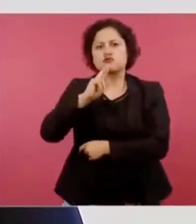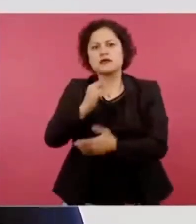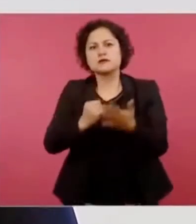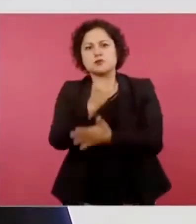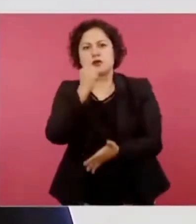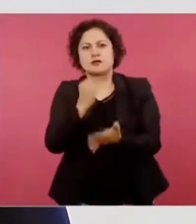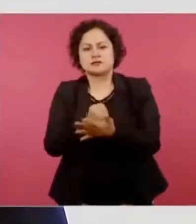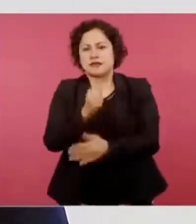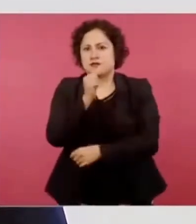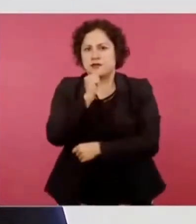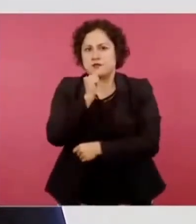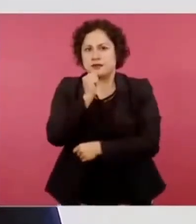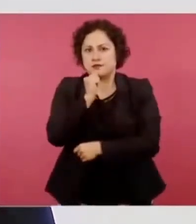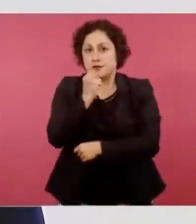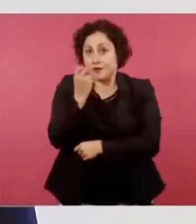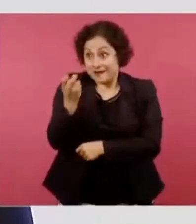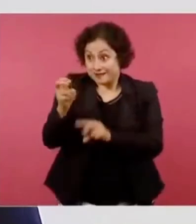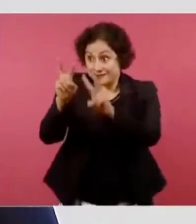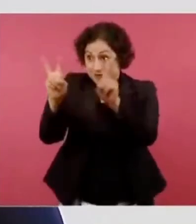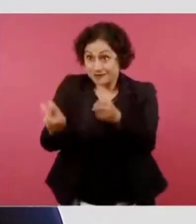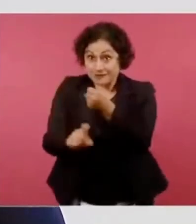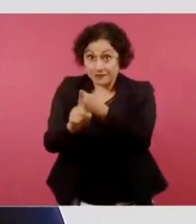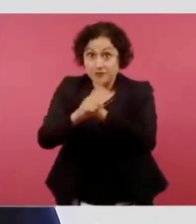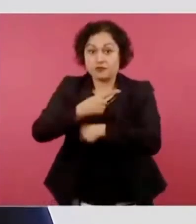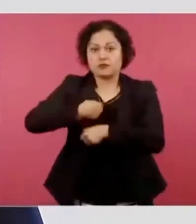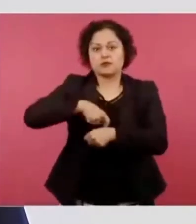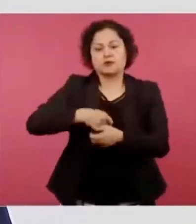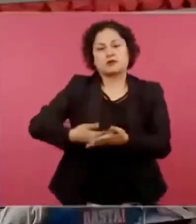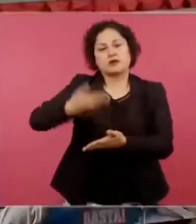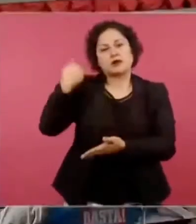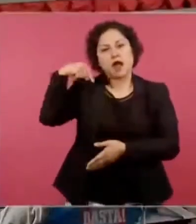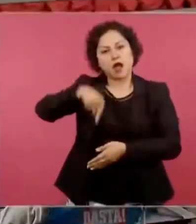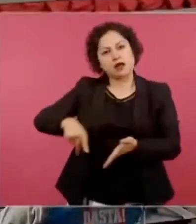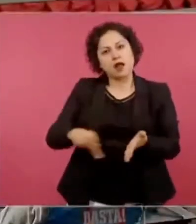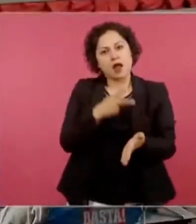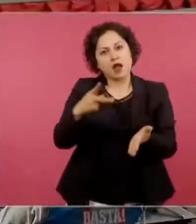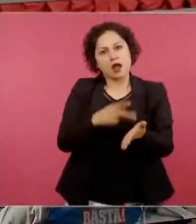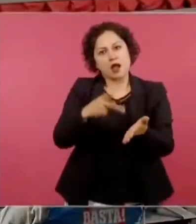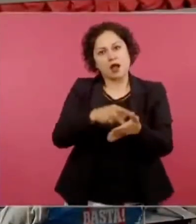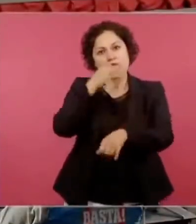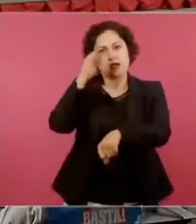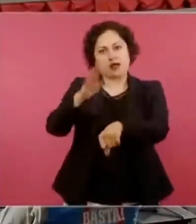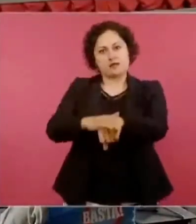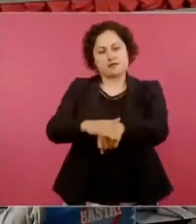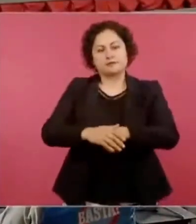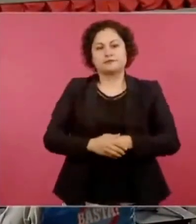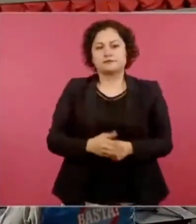denunciado en este espacio en múltiples ocasiones. Es cuanto, presidente.